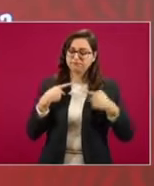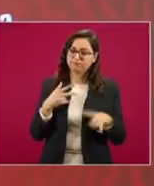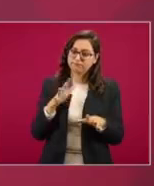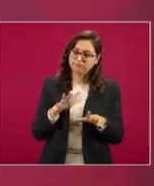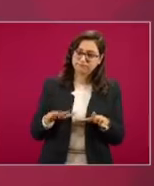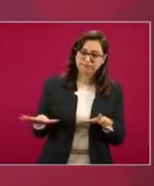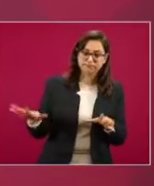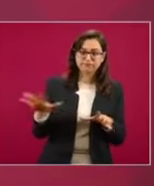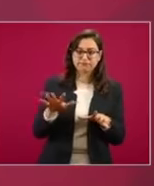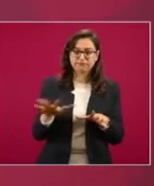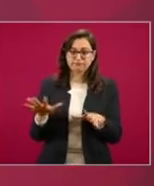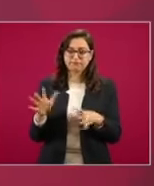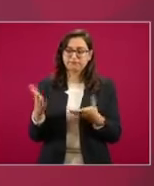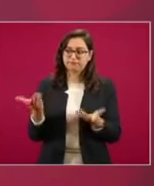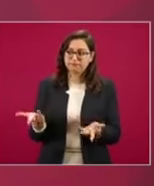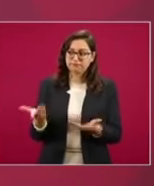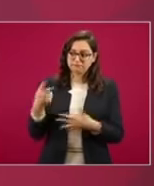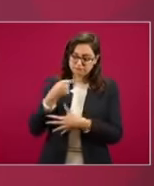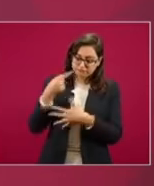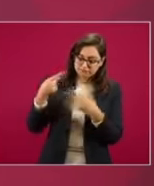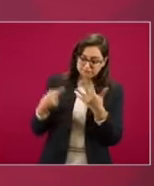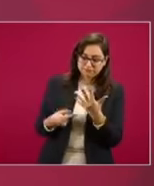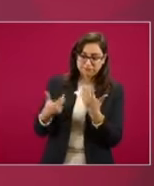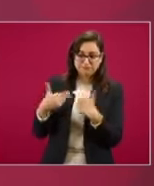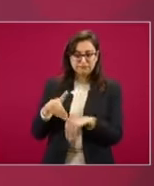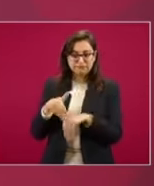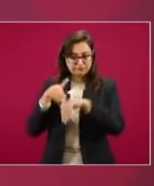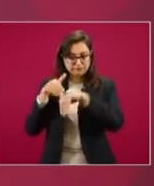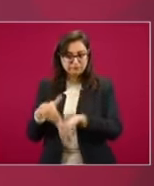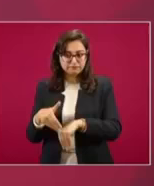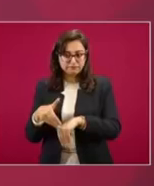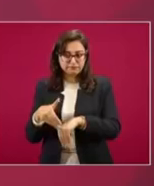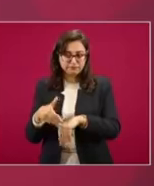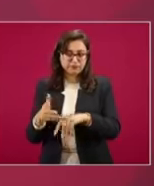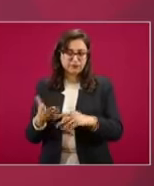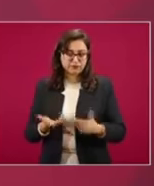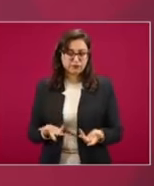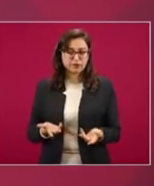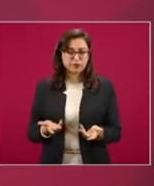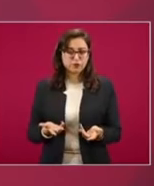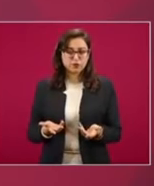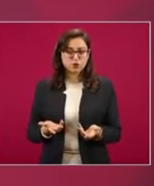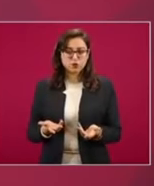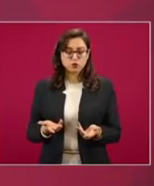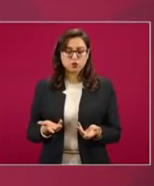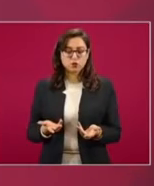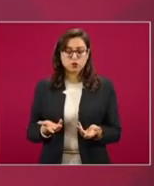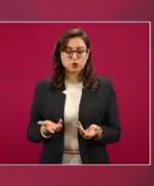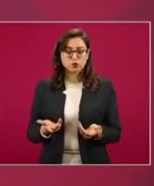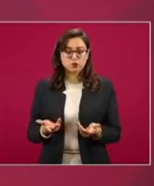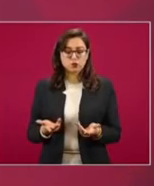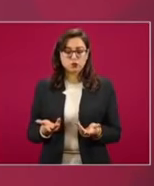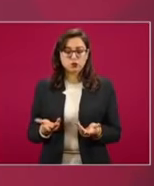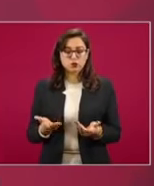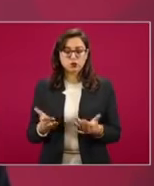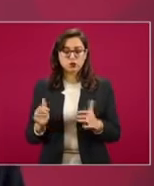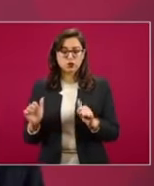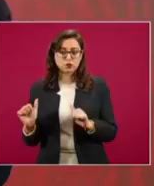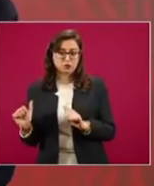Eh obedezca y eh se evite que